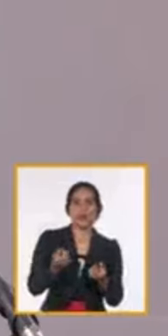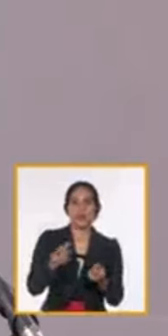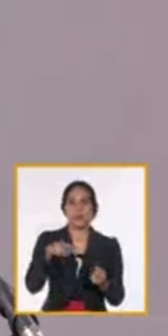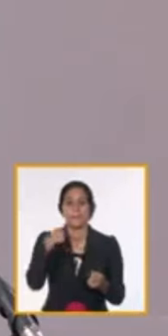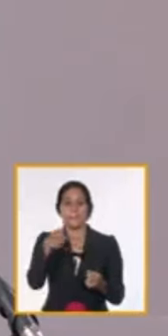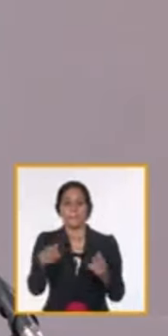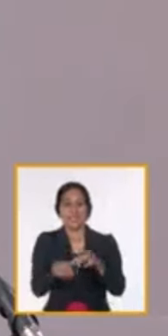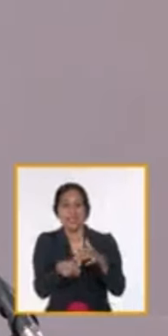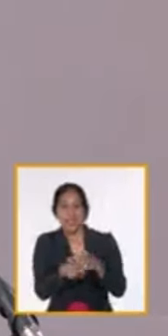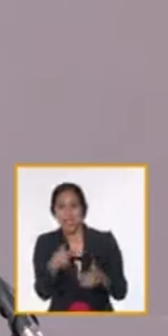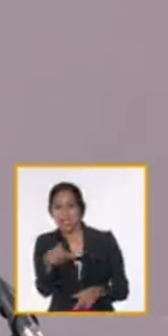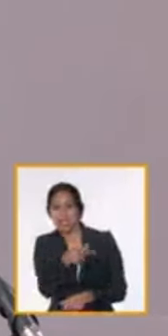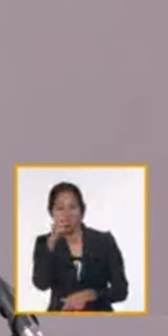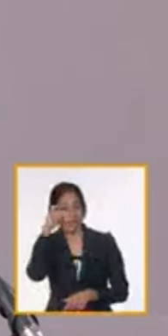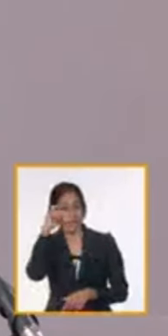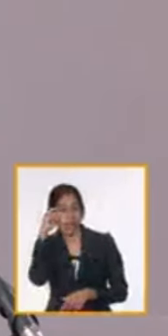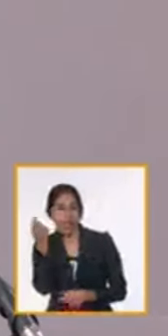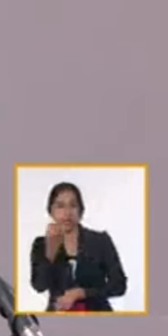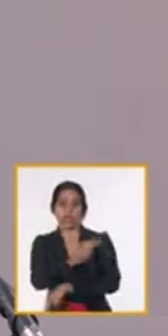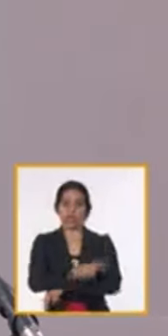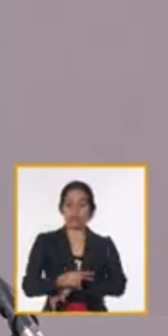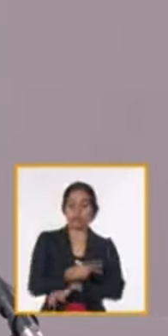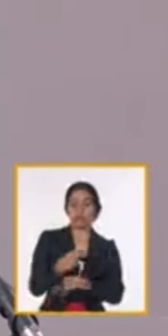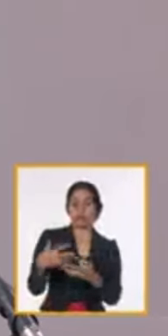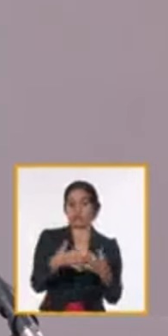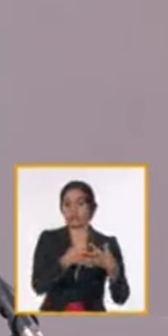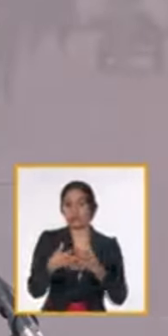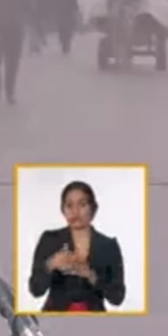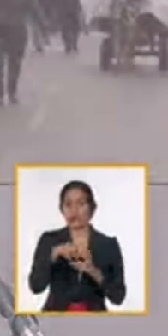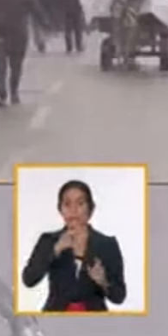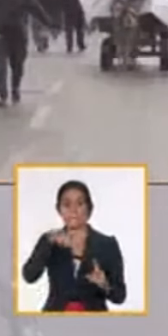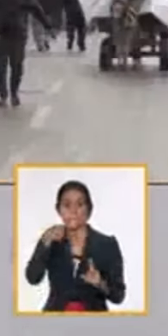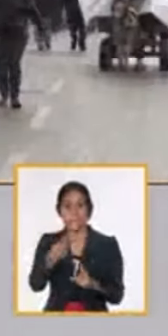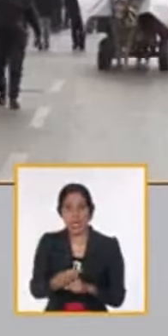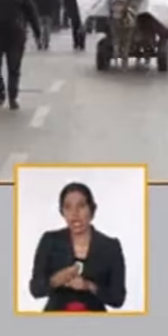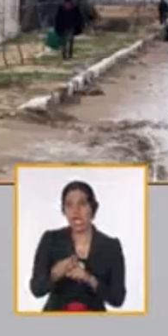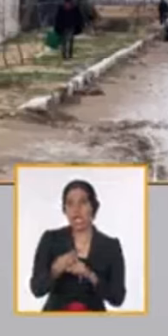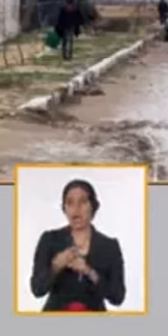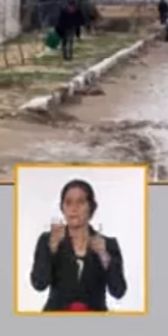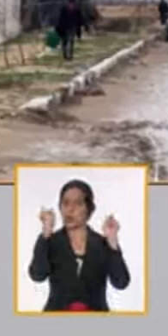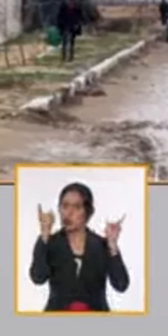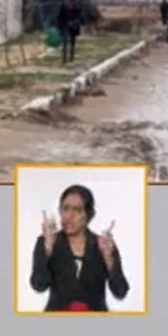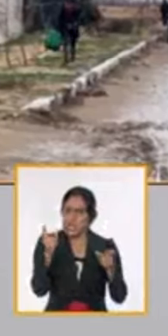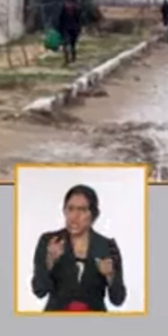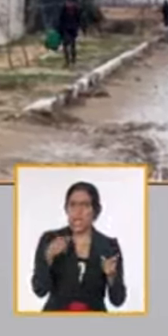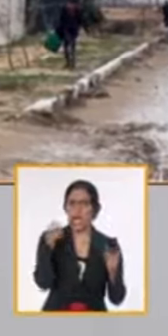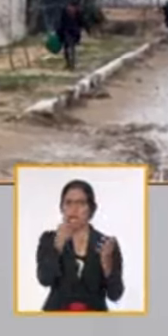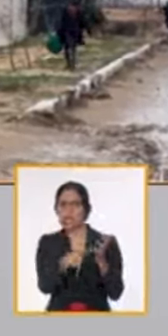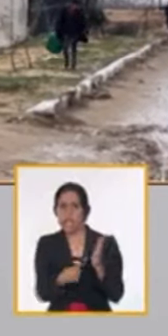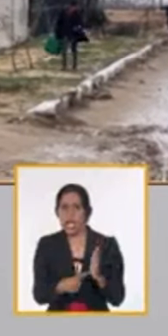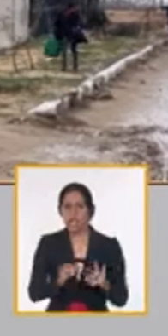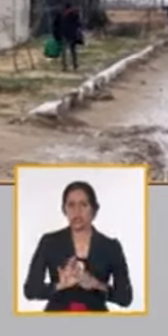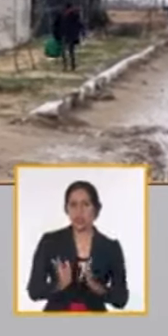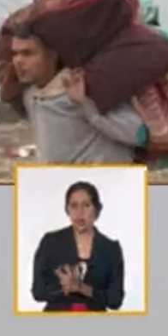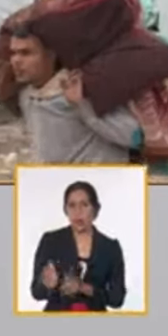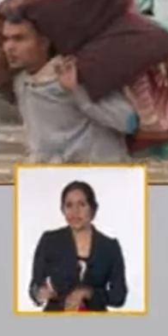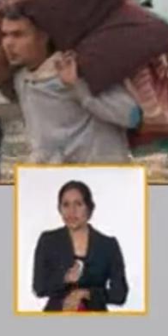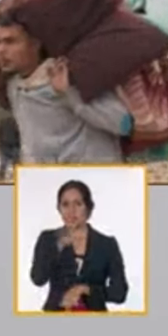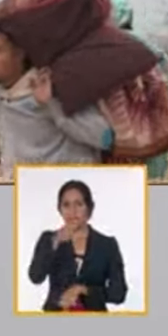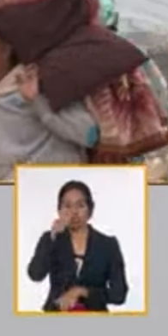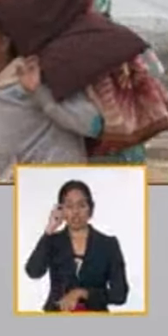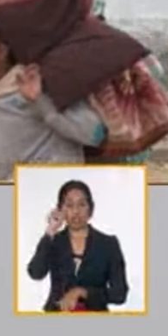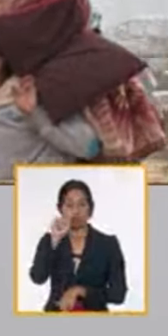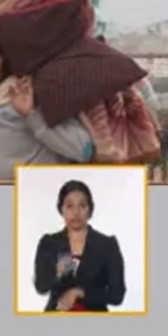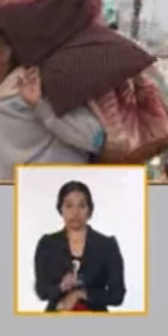la legitimidad de las políticas exteriores del presidente Biden. Y lo que han hecho los estudiantes desde abril es